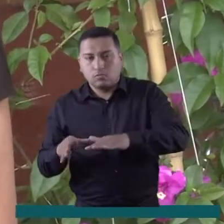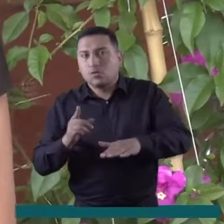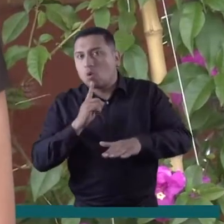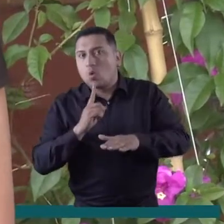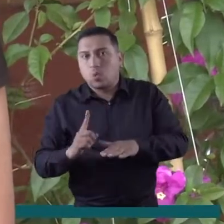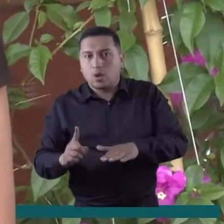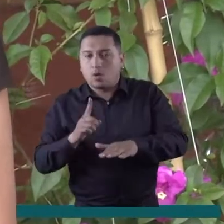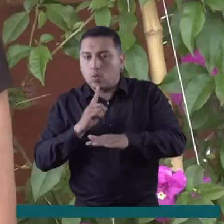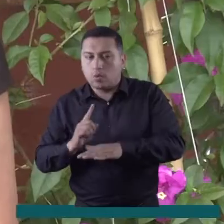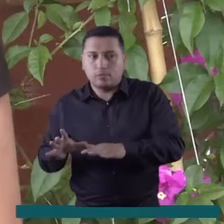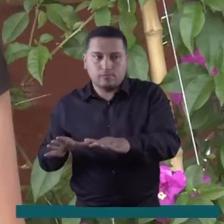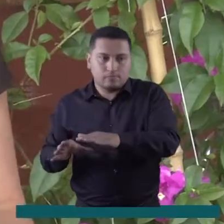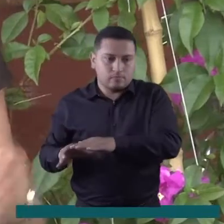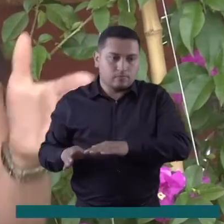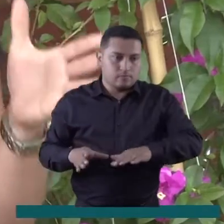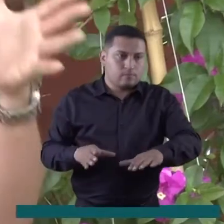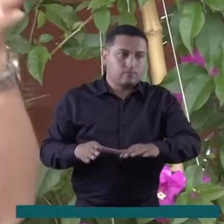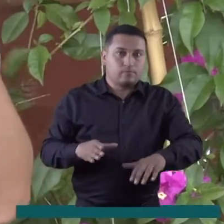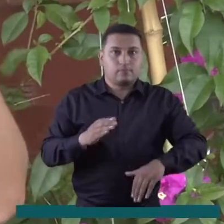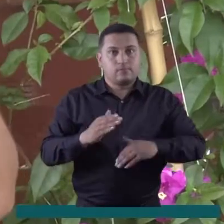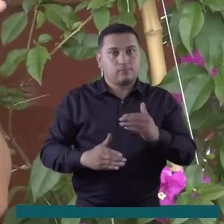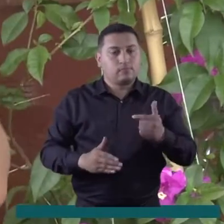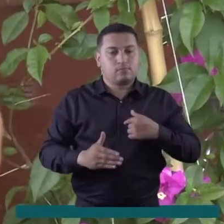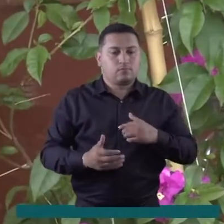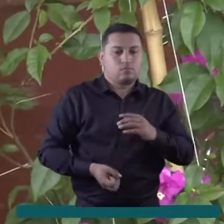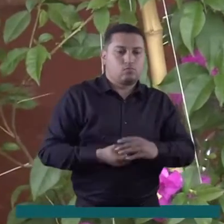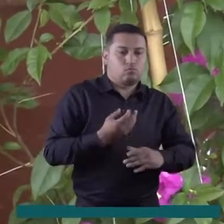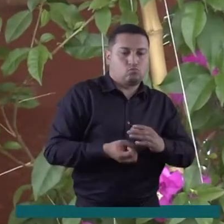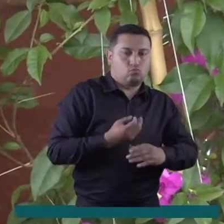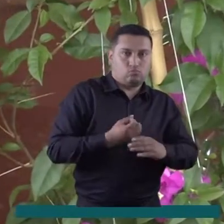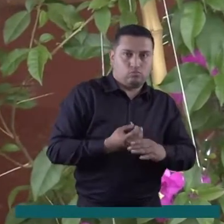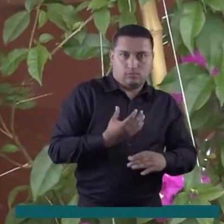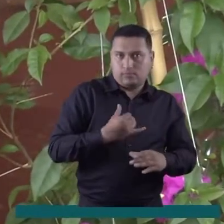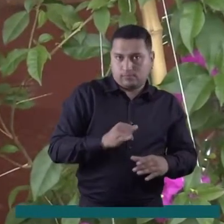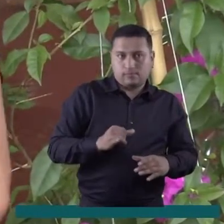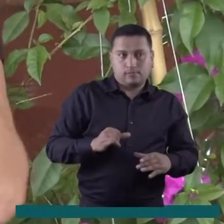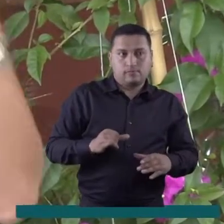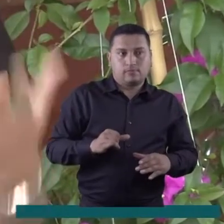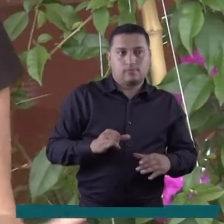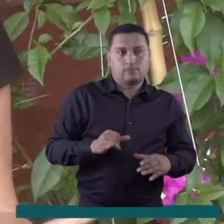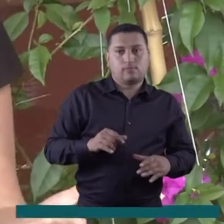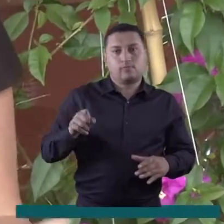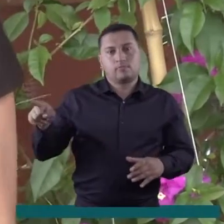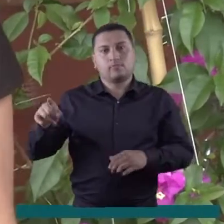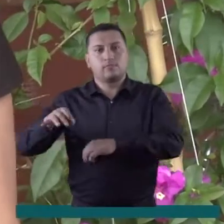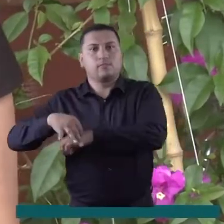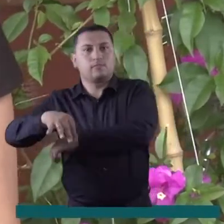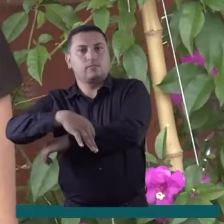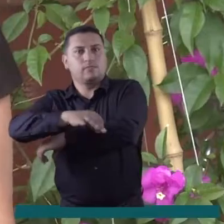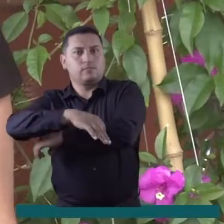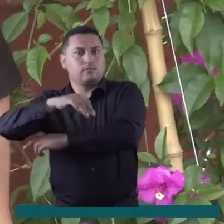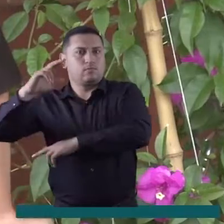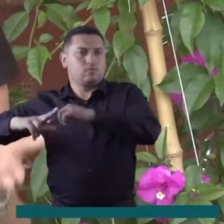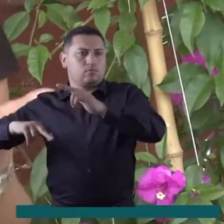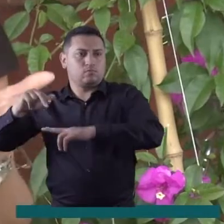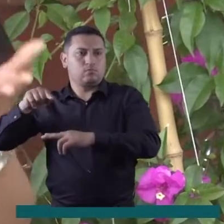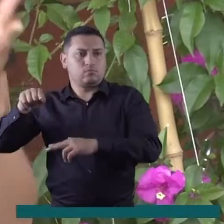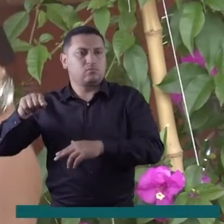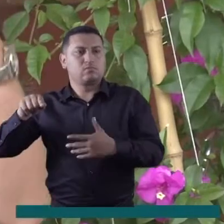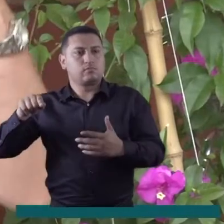con él. Digamos que yo hago la primera parte, que es fabricar la vela como tal, y como él es arquitecto